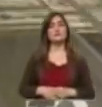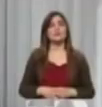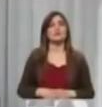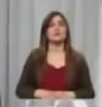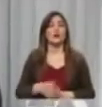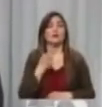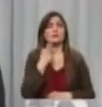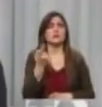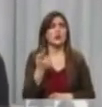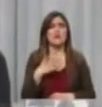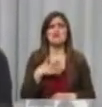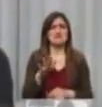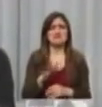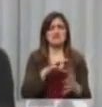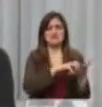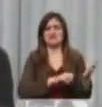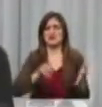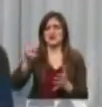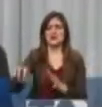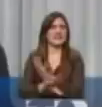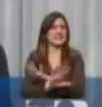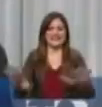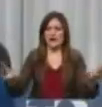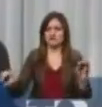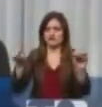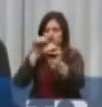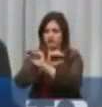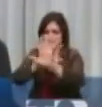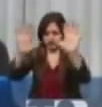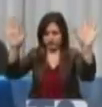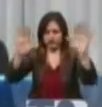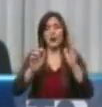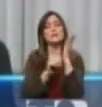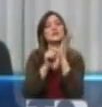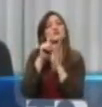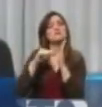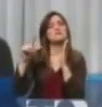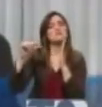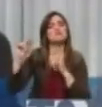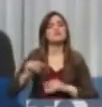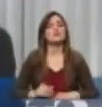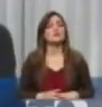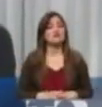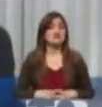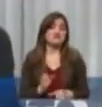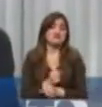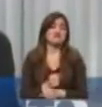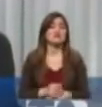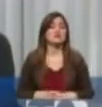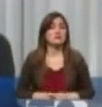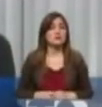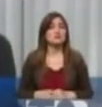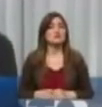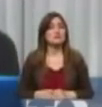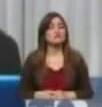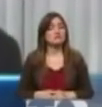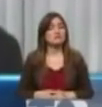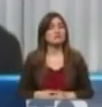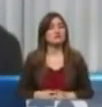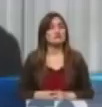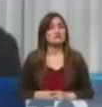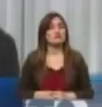debitado. El débito ya está realizado. El Ministerio de Finanzas, como debió haberlo hecho, como corresponde que lo hagan,